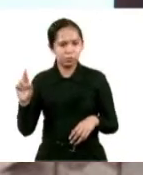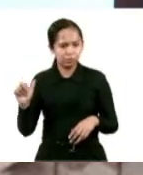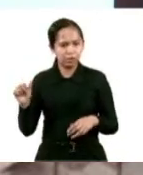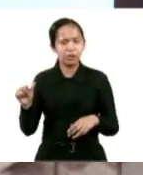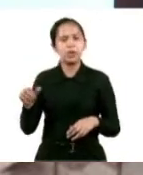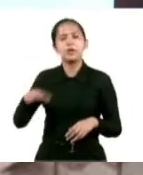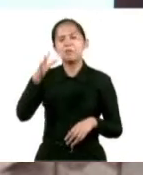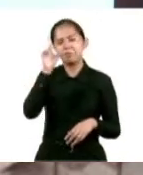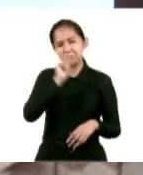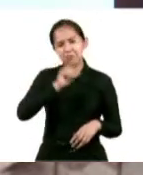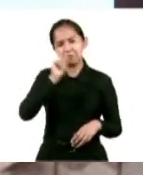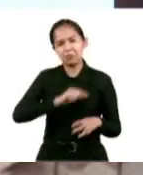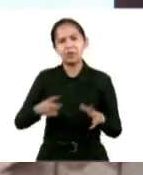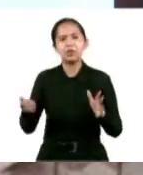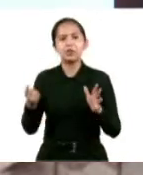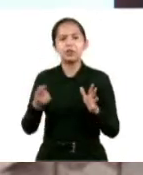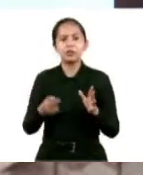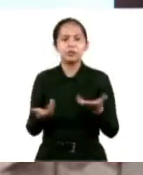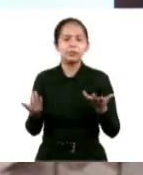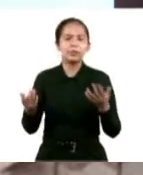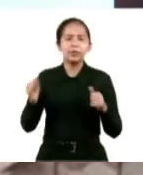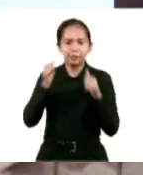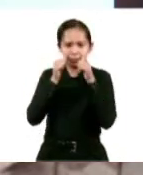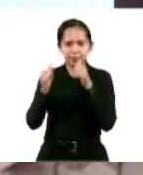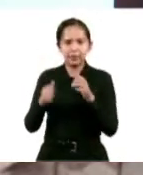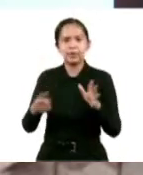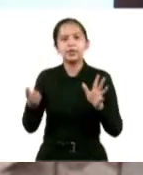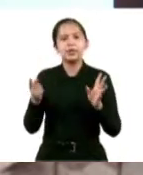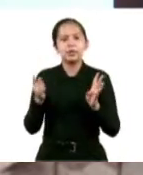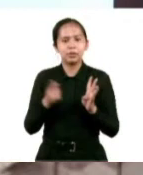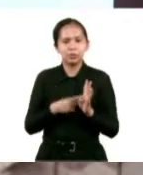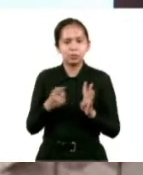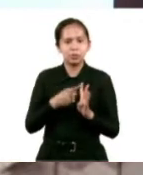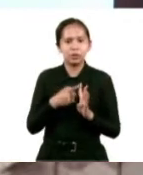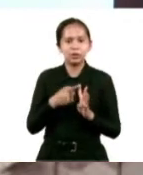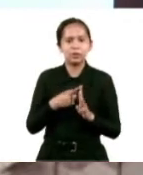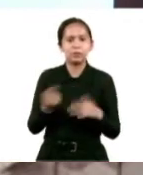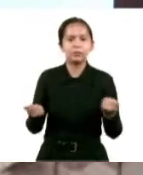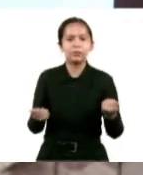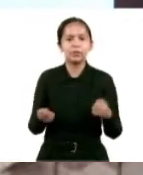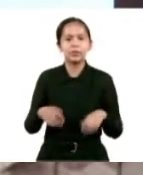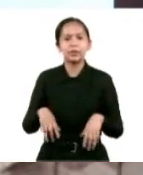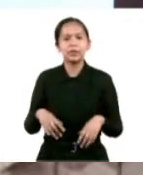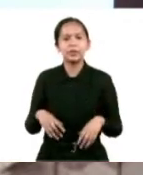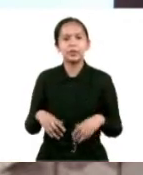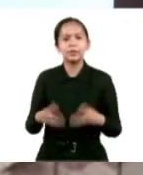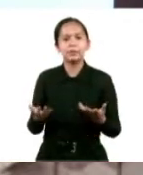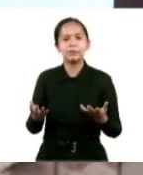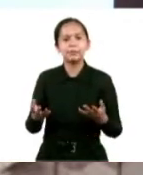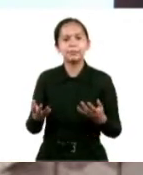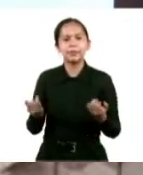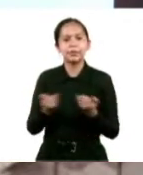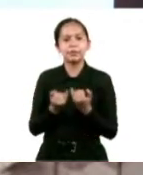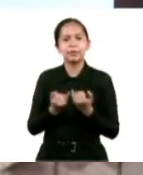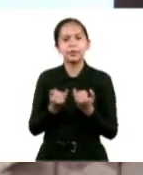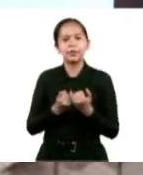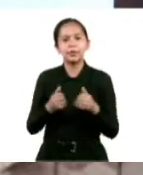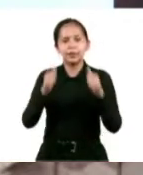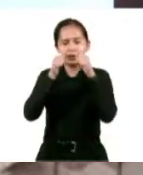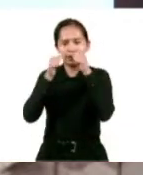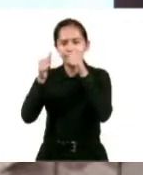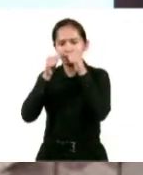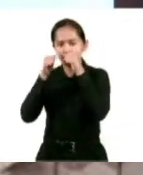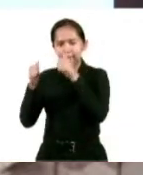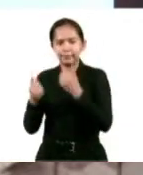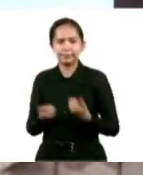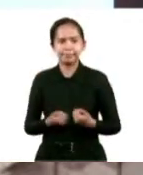fallida. Y la inspección detallada de la obra civil de acuerdo con el manual de mantenimiento, barrera 4, fallida.